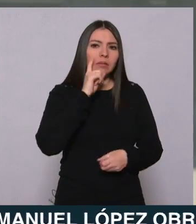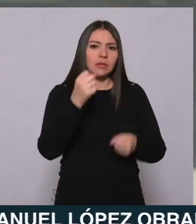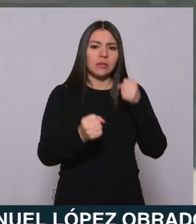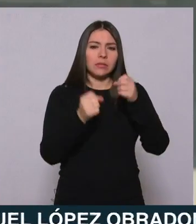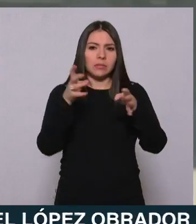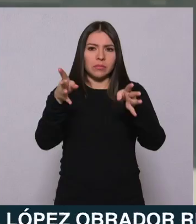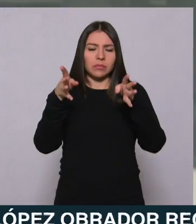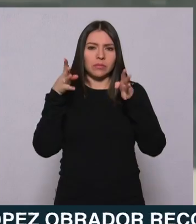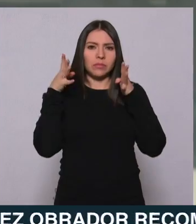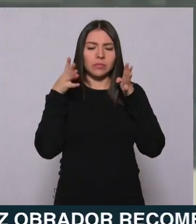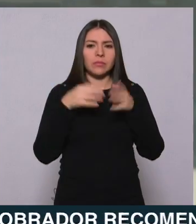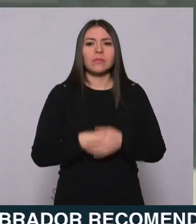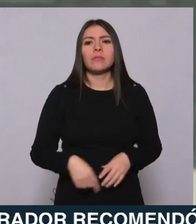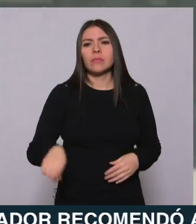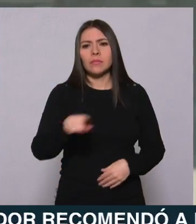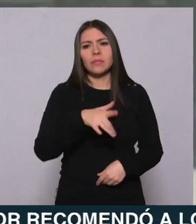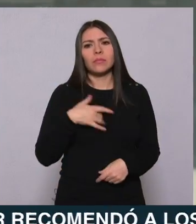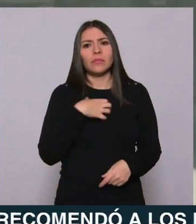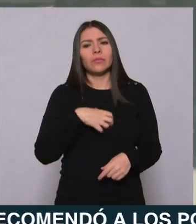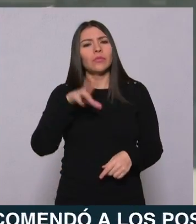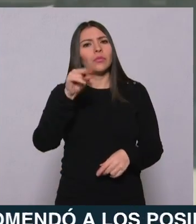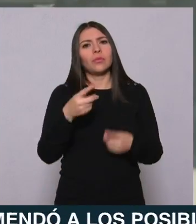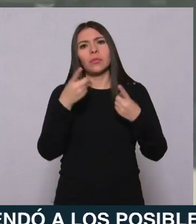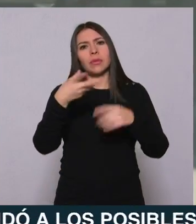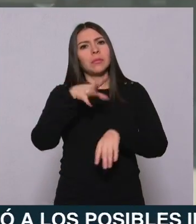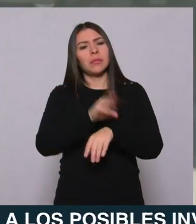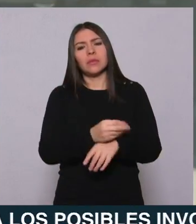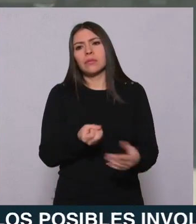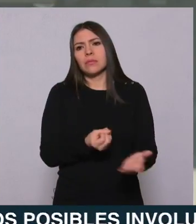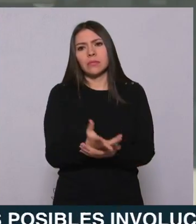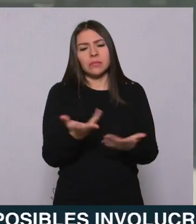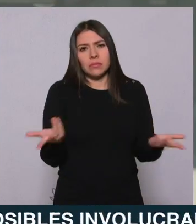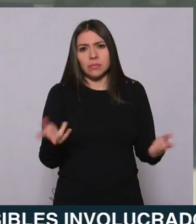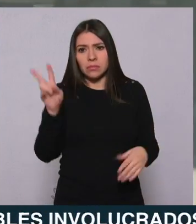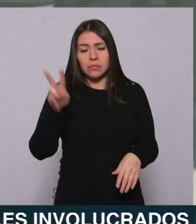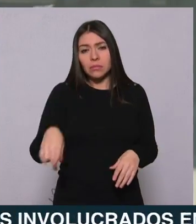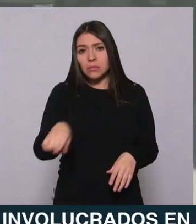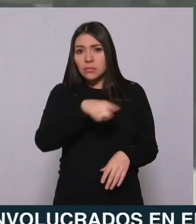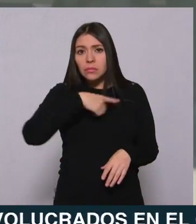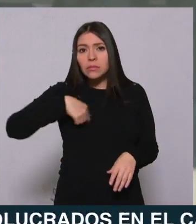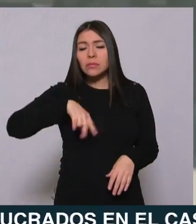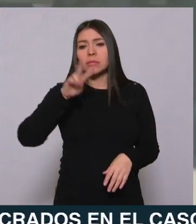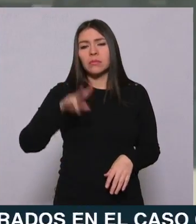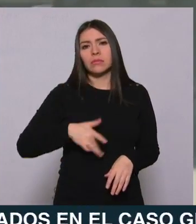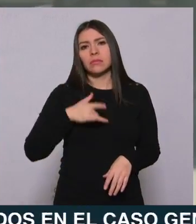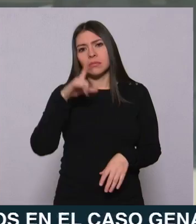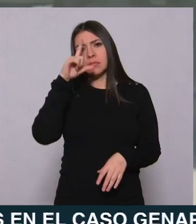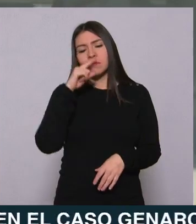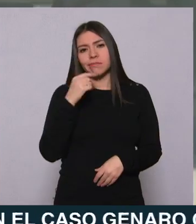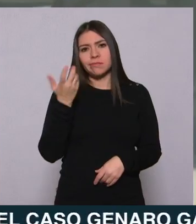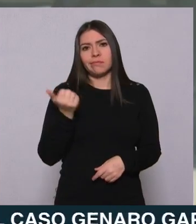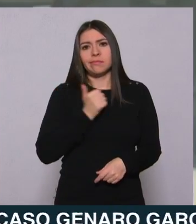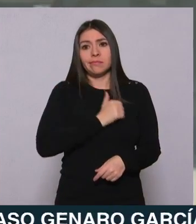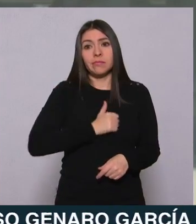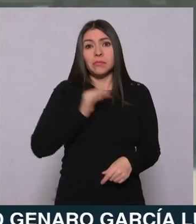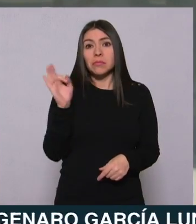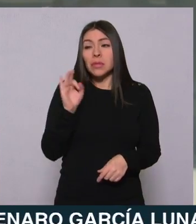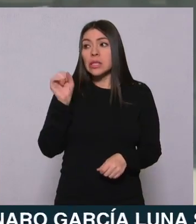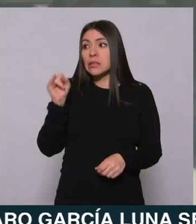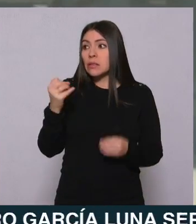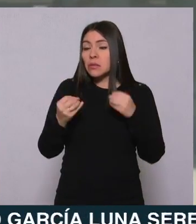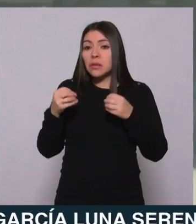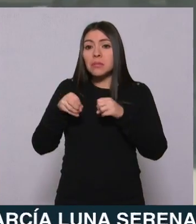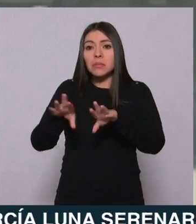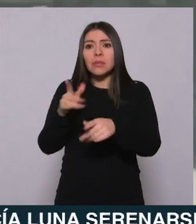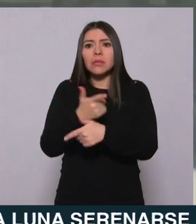no le haya permitido salir, porque la verdad sí, para nosotros era muy lamentable que si se la dejaba salir, ¿qué iba a hacer